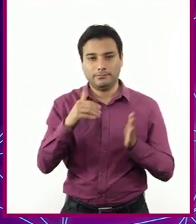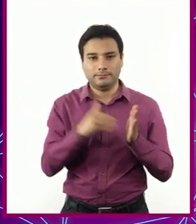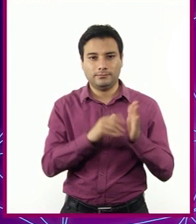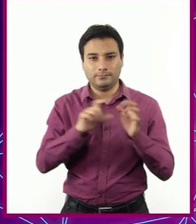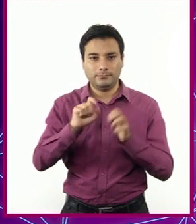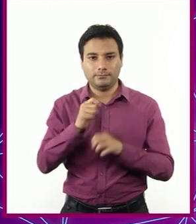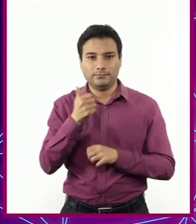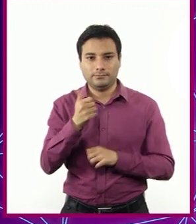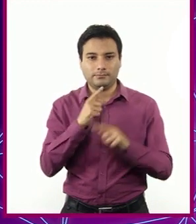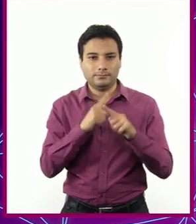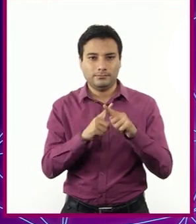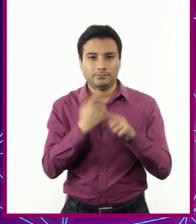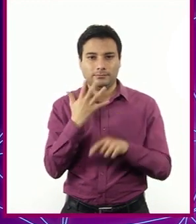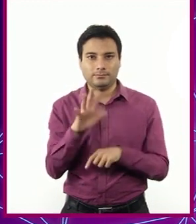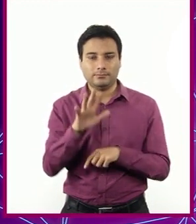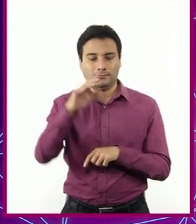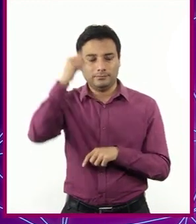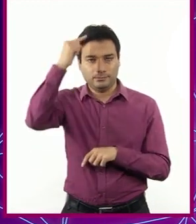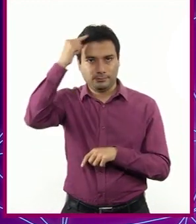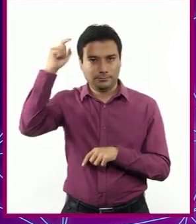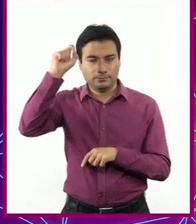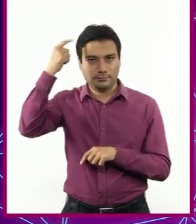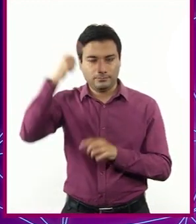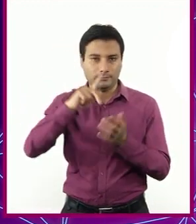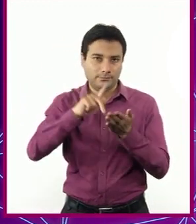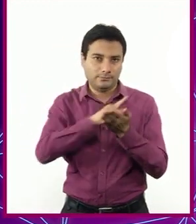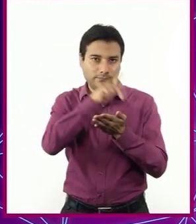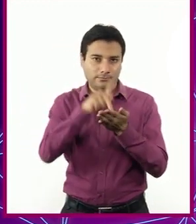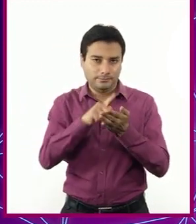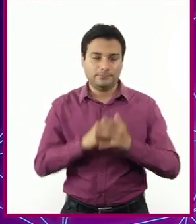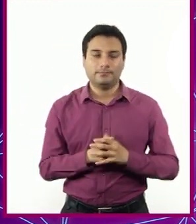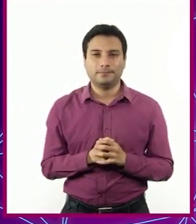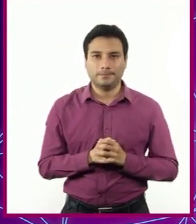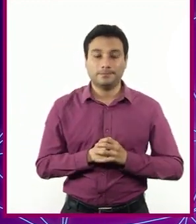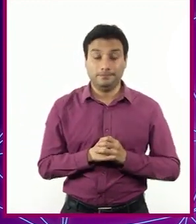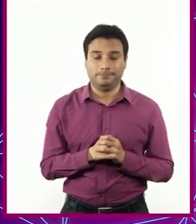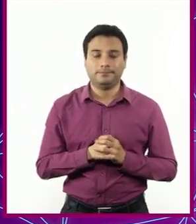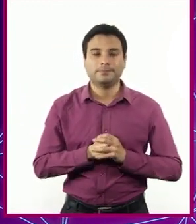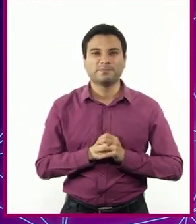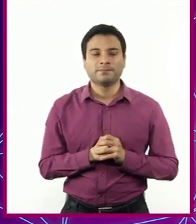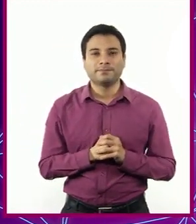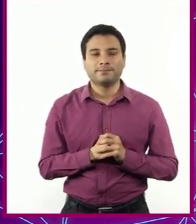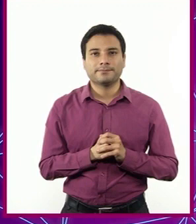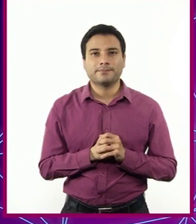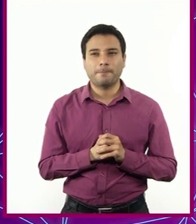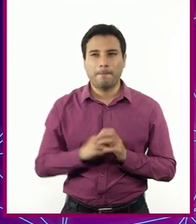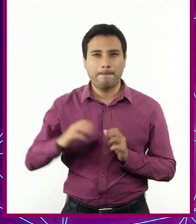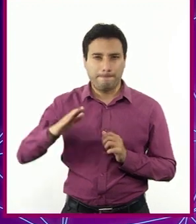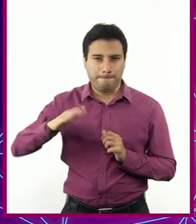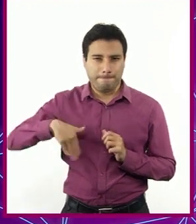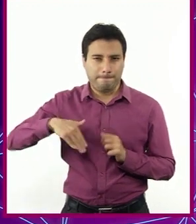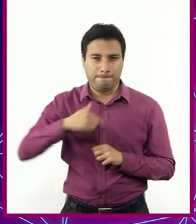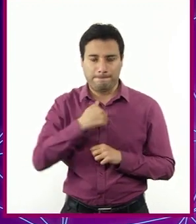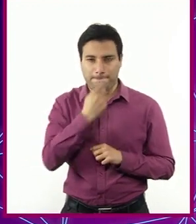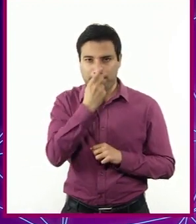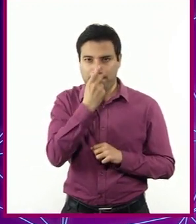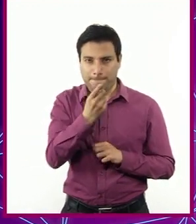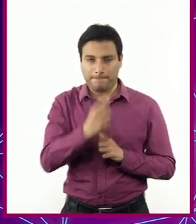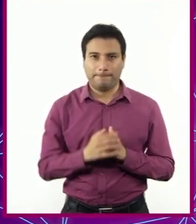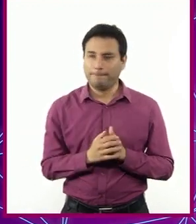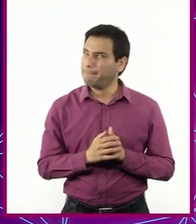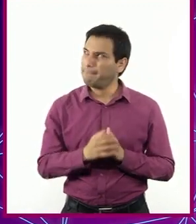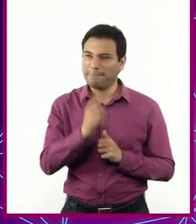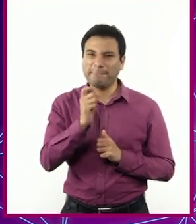1.6726 por 10 a la menos 27 kilogramos. De acuerdo con lo que hemos estudiado, ¿qué